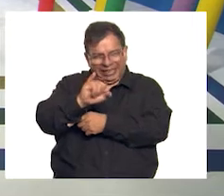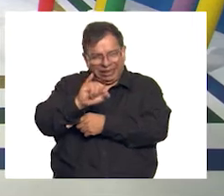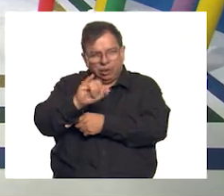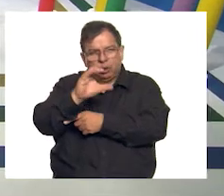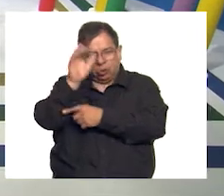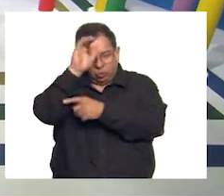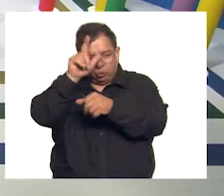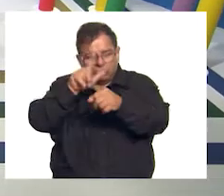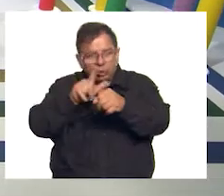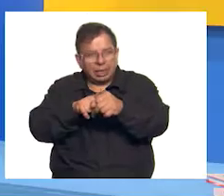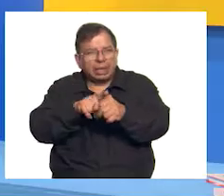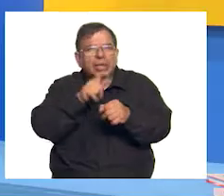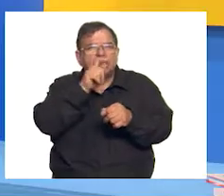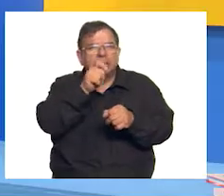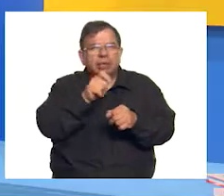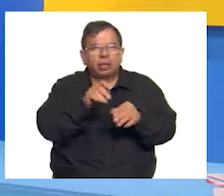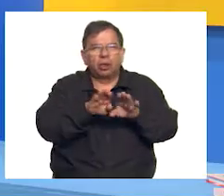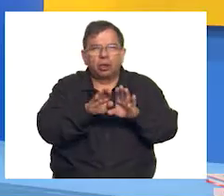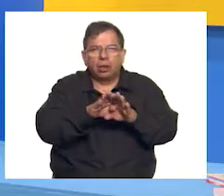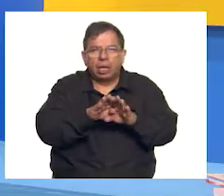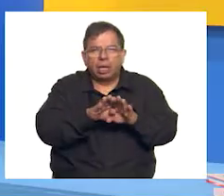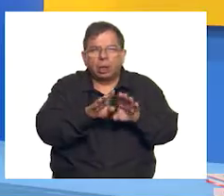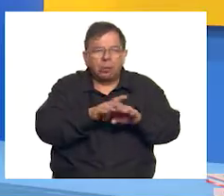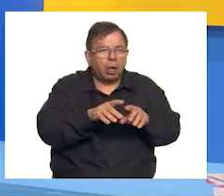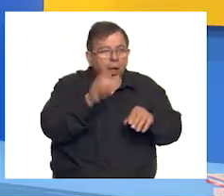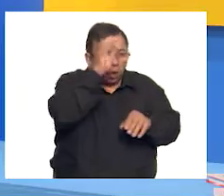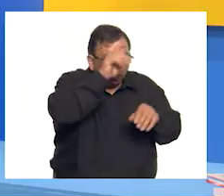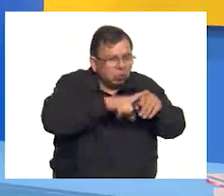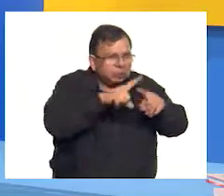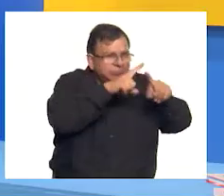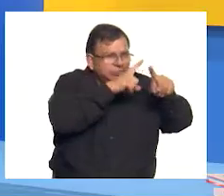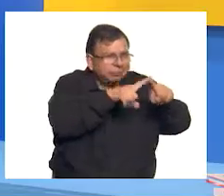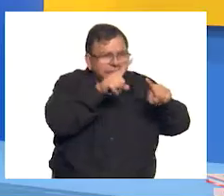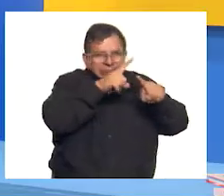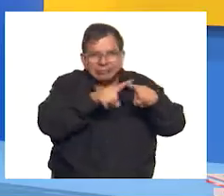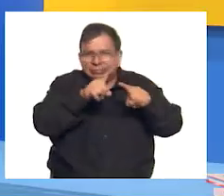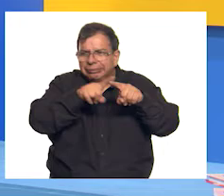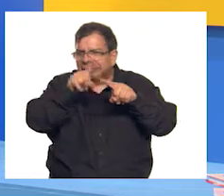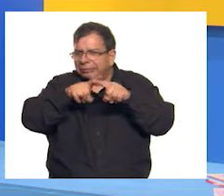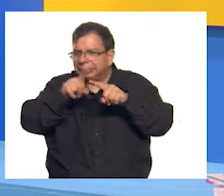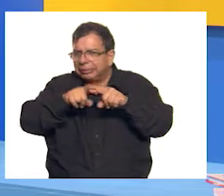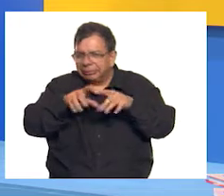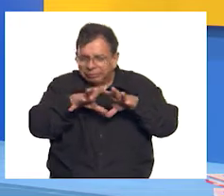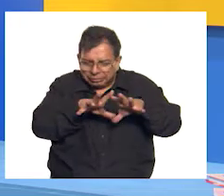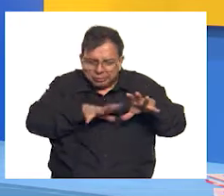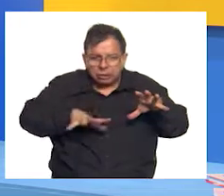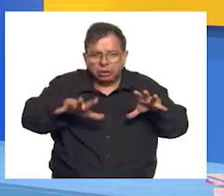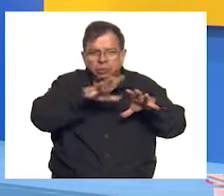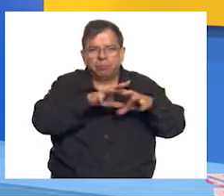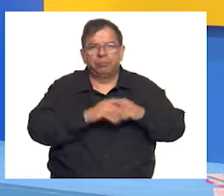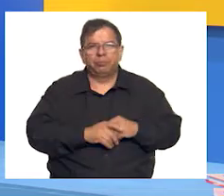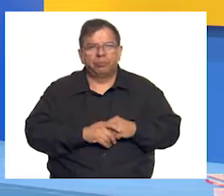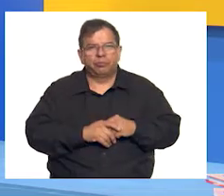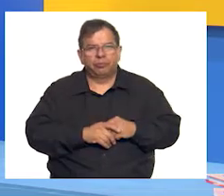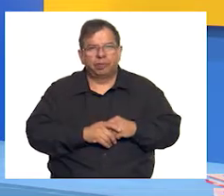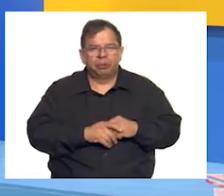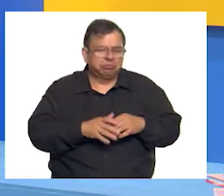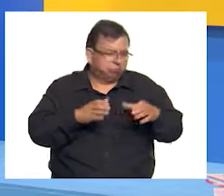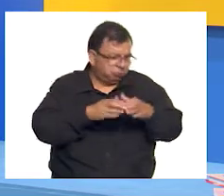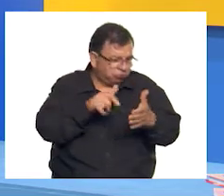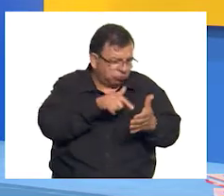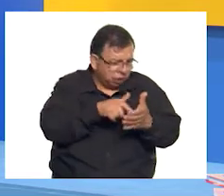término que se refiere a la multiplicidad de culturas que existen dentro de un determinado espacio, sea